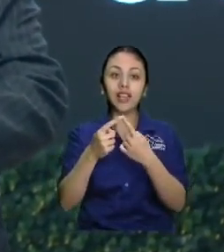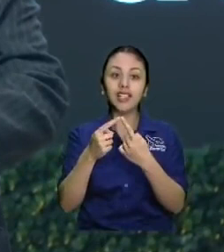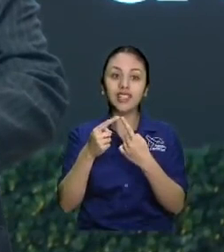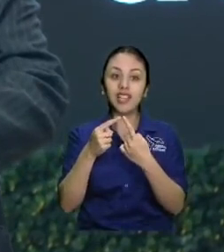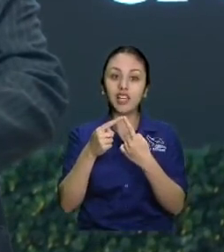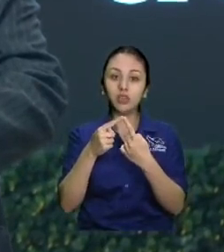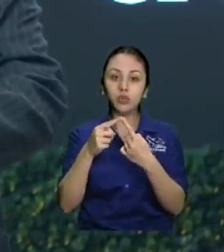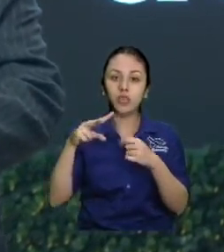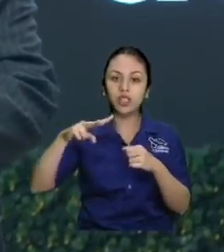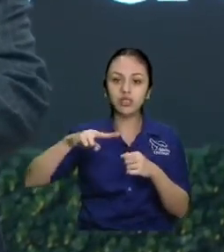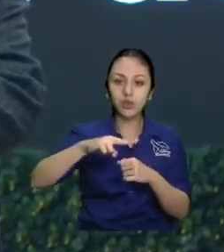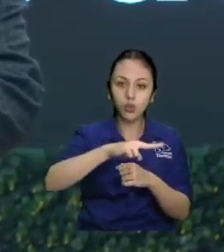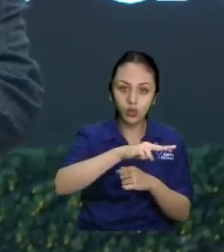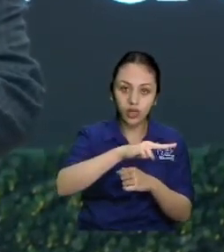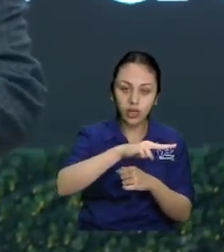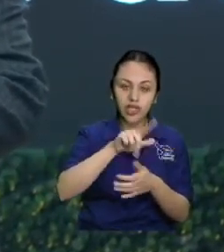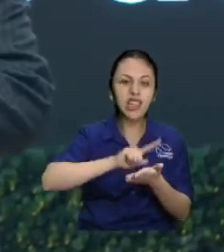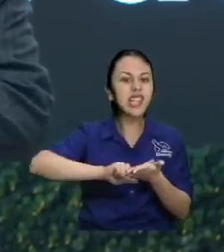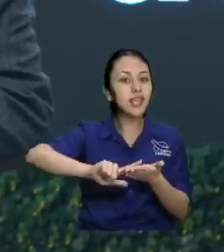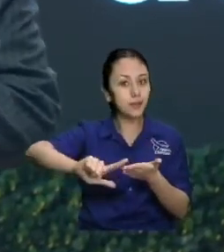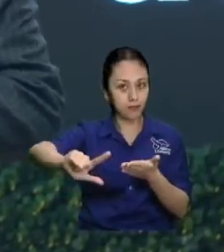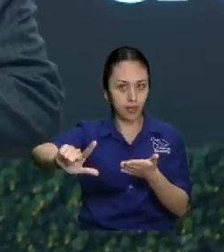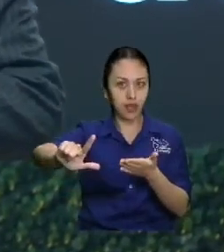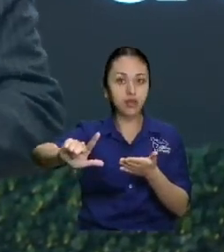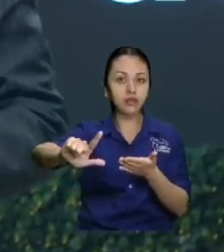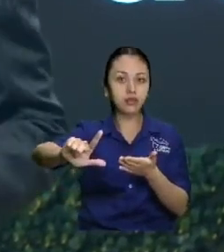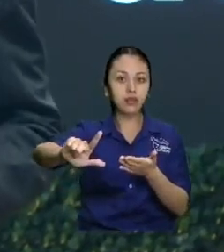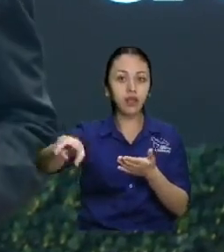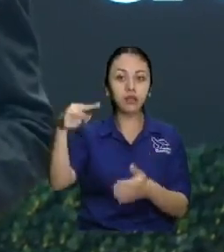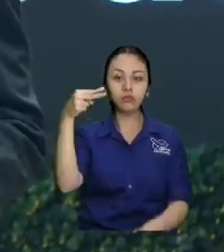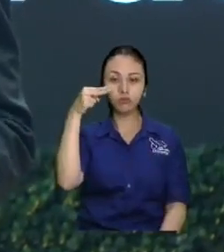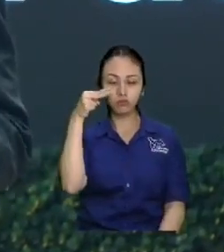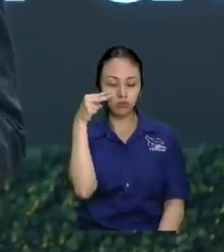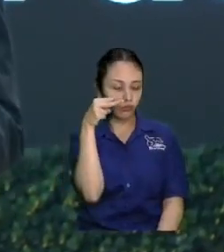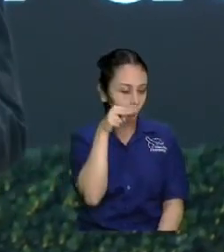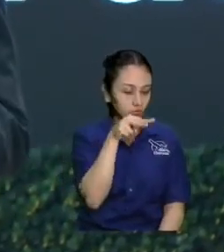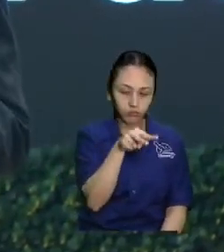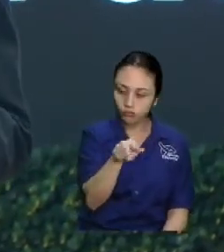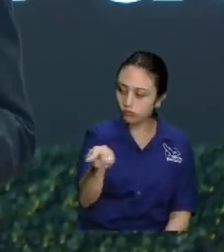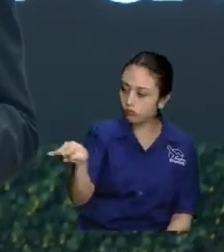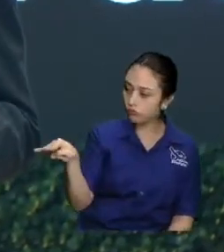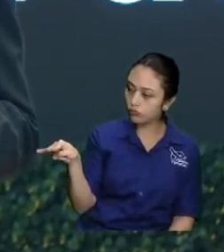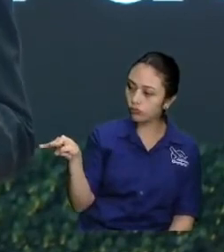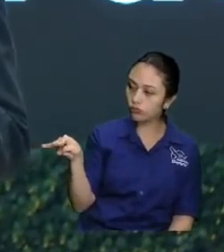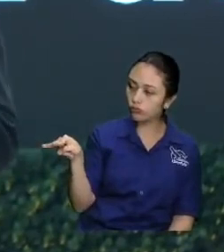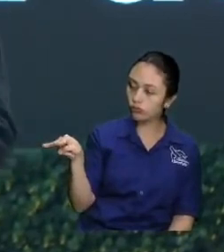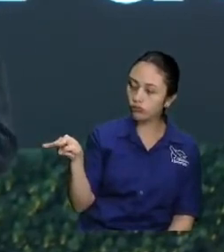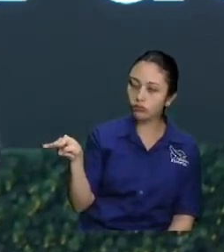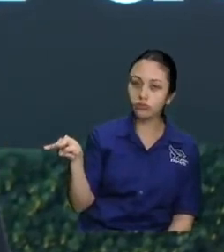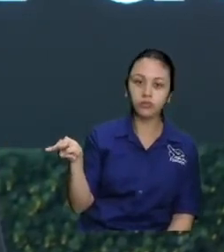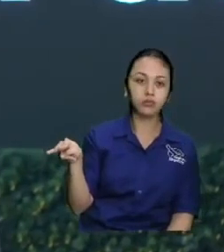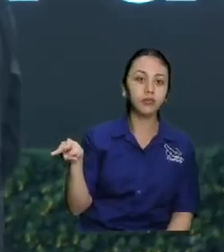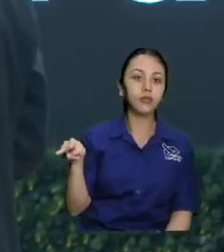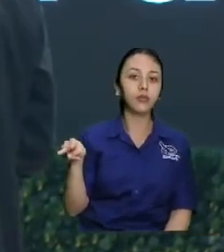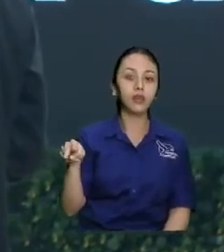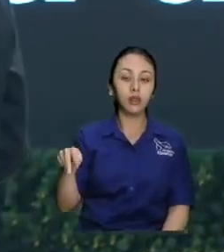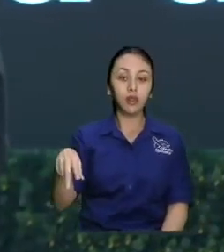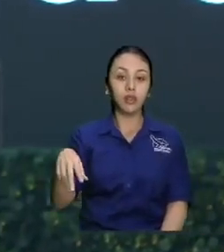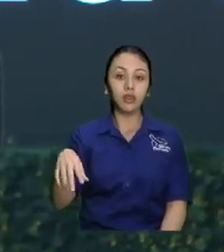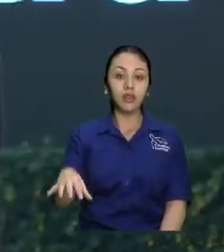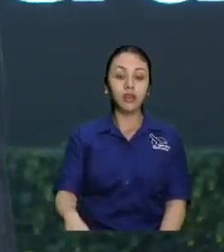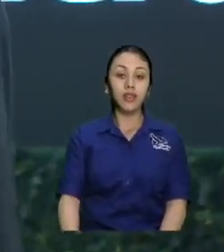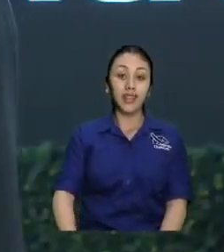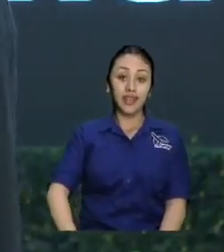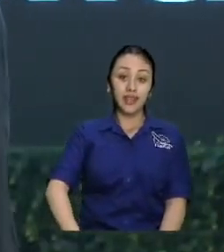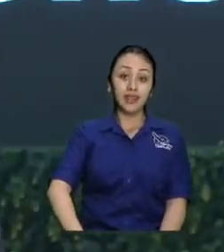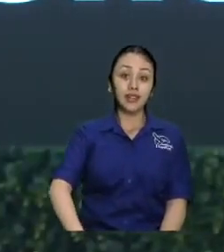mugrosas. ¿Sí o no? Ahí, hermano. Y había ciertos requerimientos que